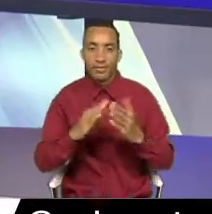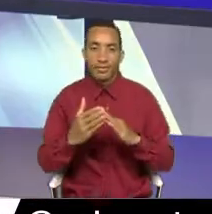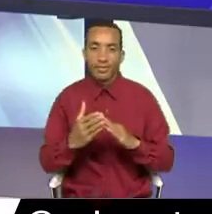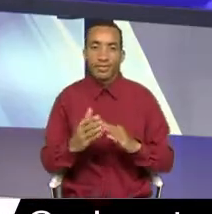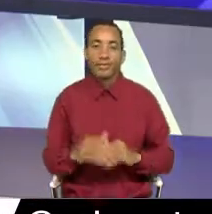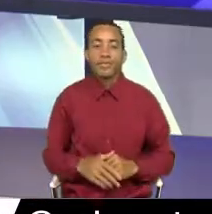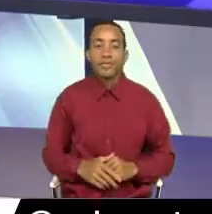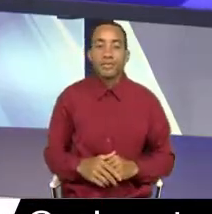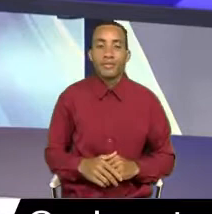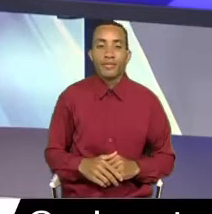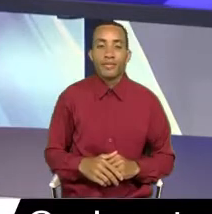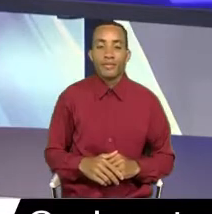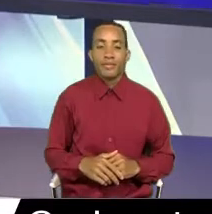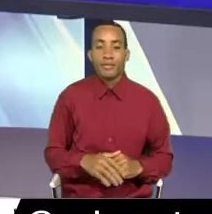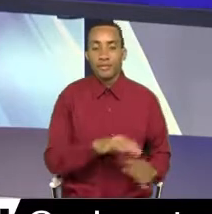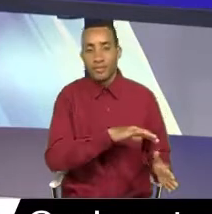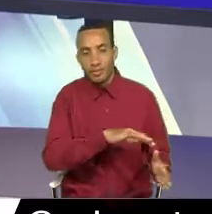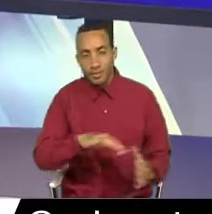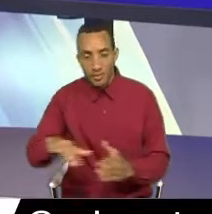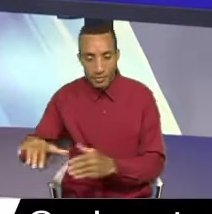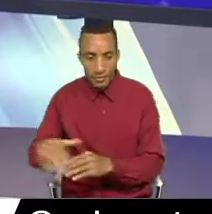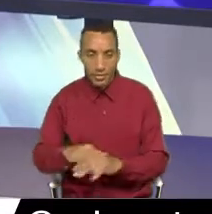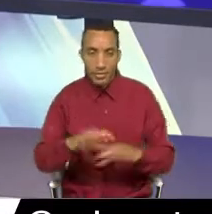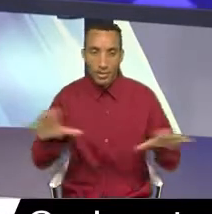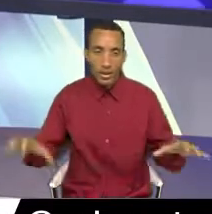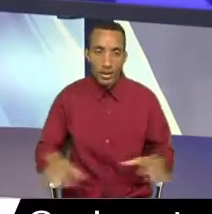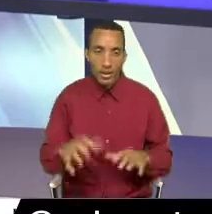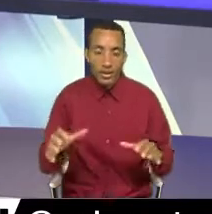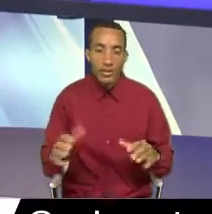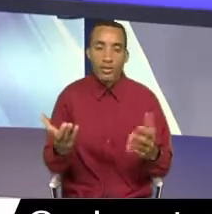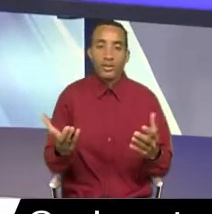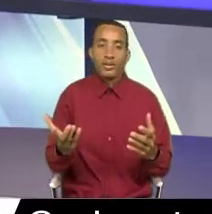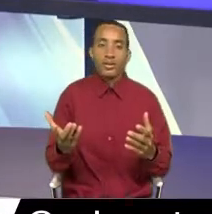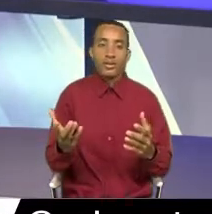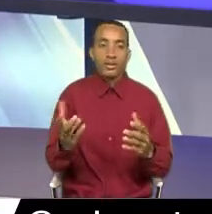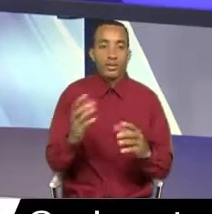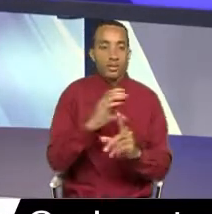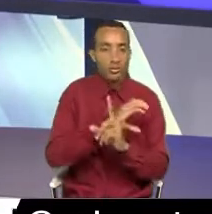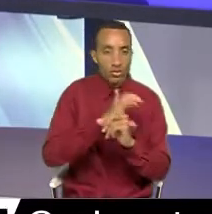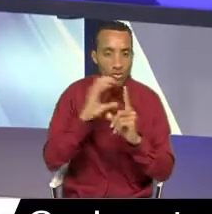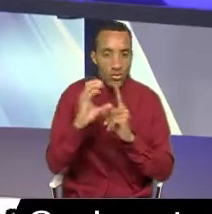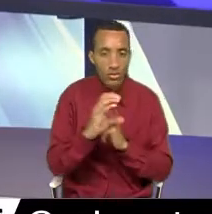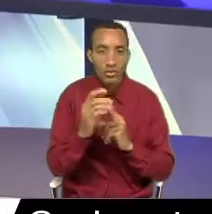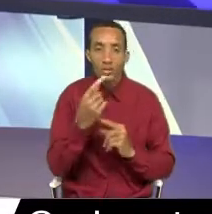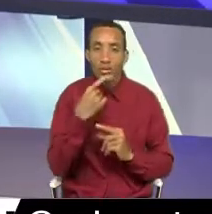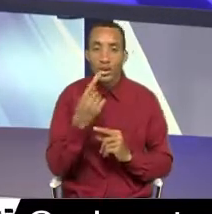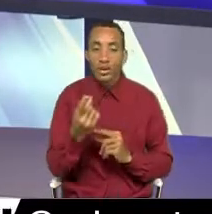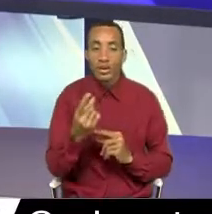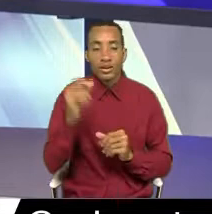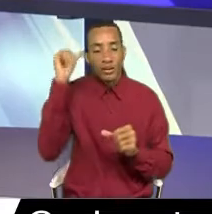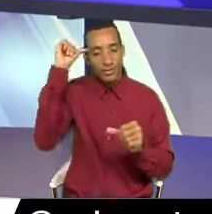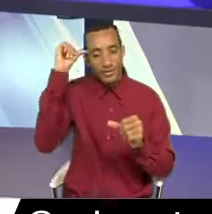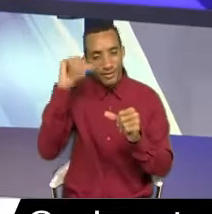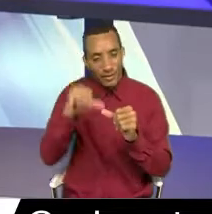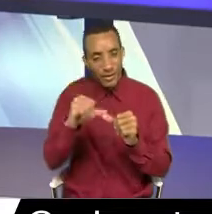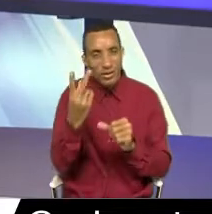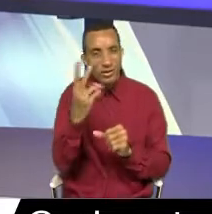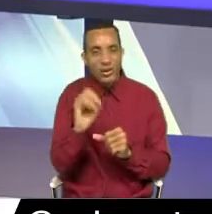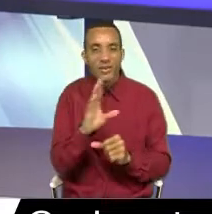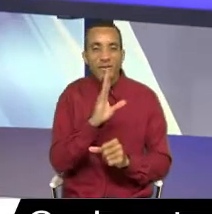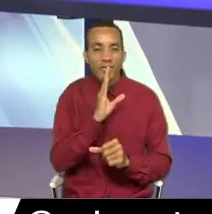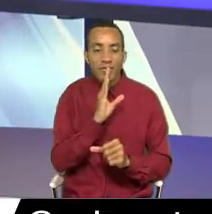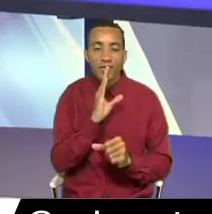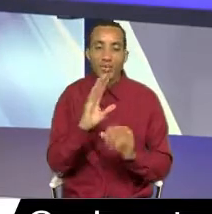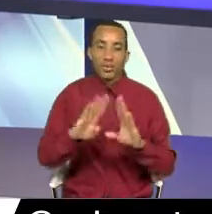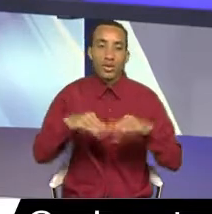Con actividades artísticas y culturales, el Liceo Nueva Generación celebra su aniversario número 20, una oportunidad para el encuentro